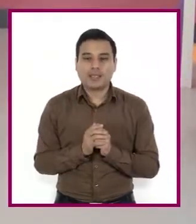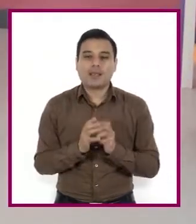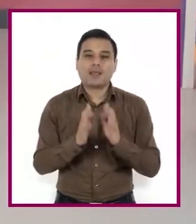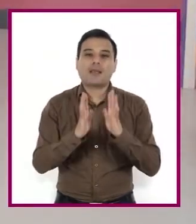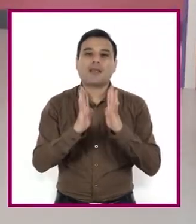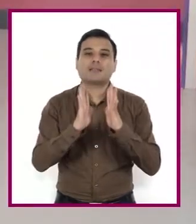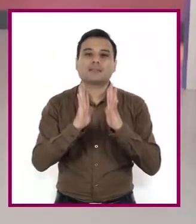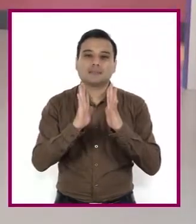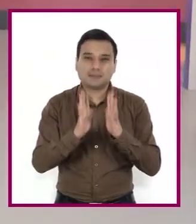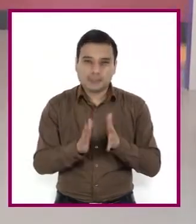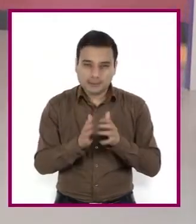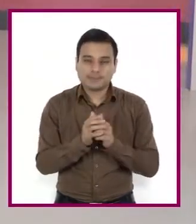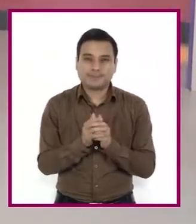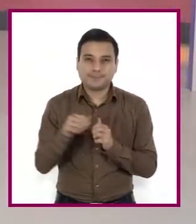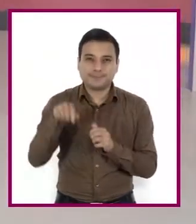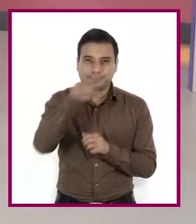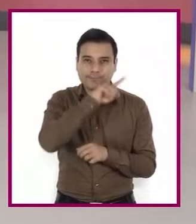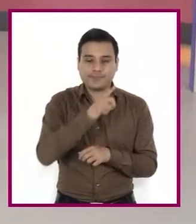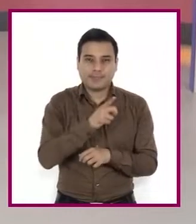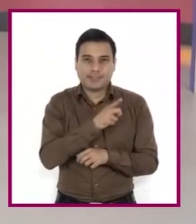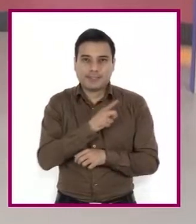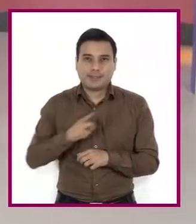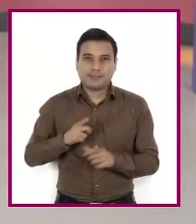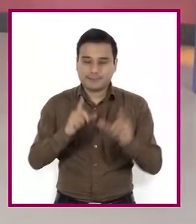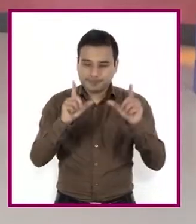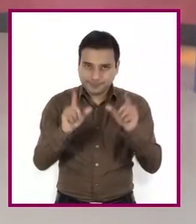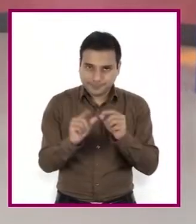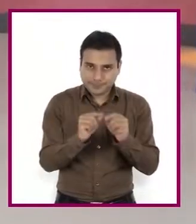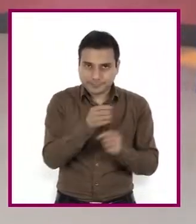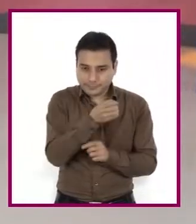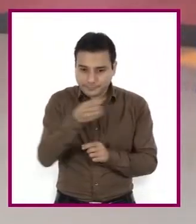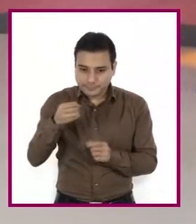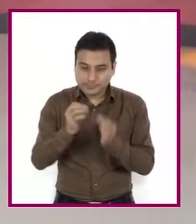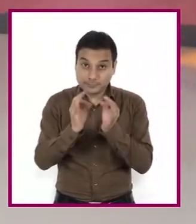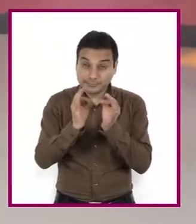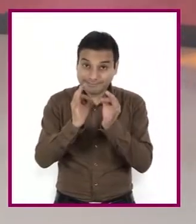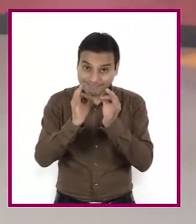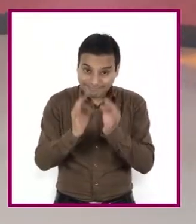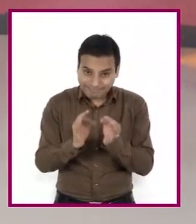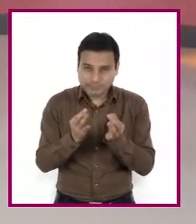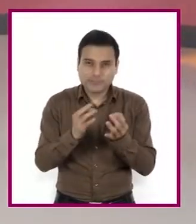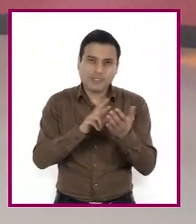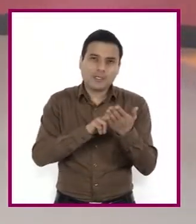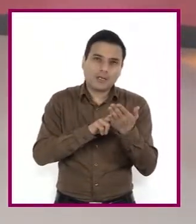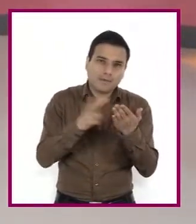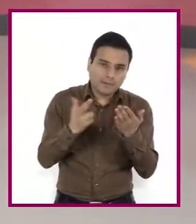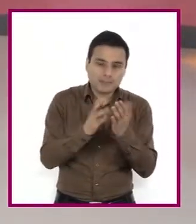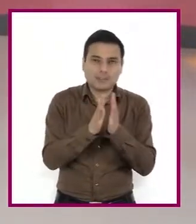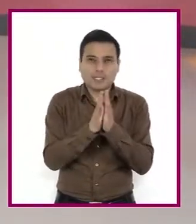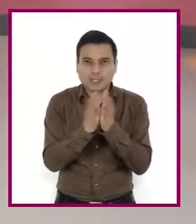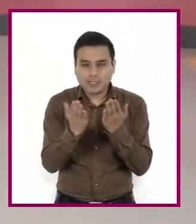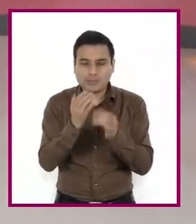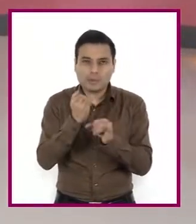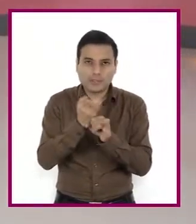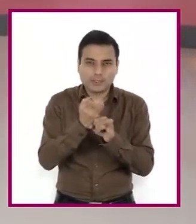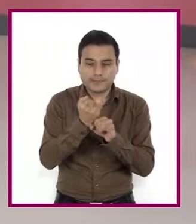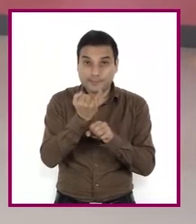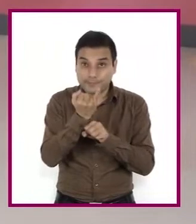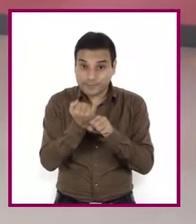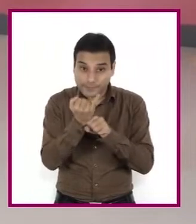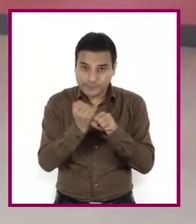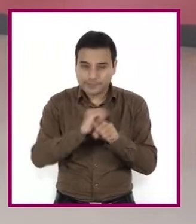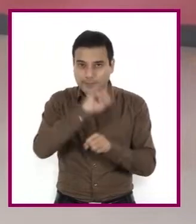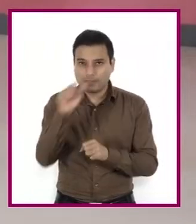la importancia de saber desarrollar resúmenes que, además de integrar información de diversas fuentes, tengan una